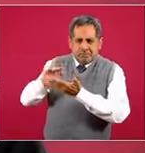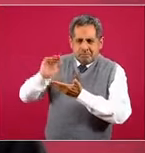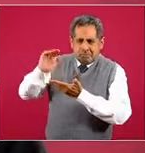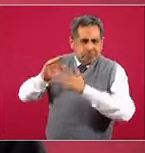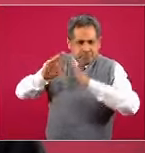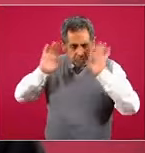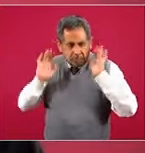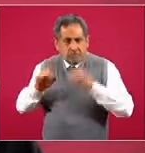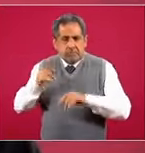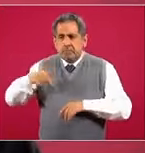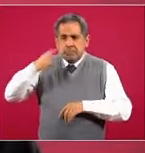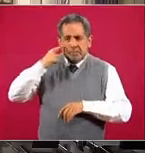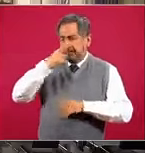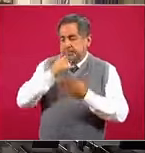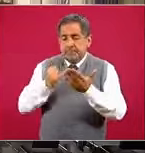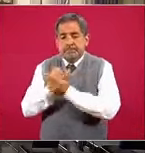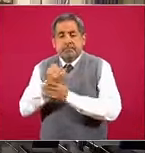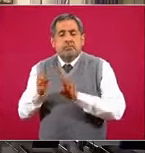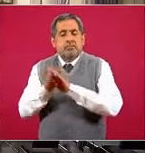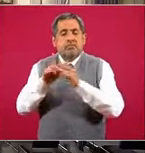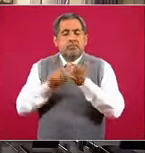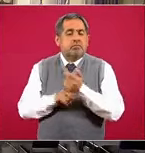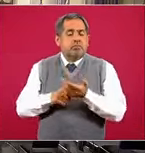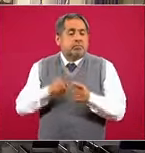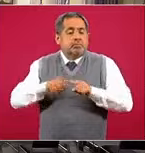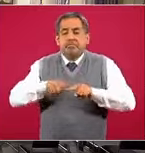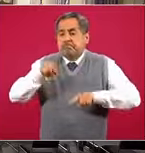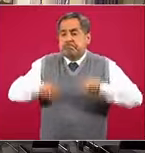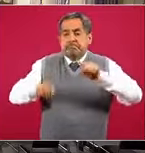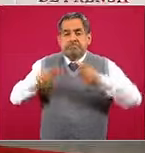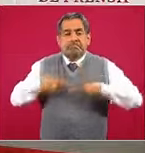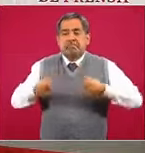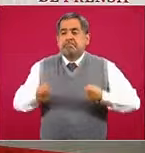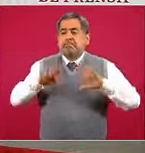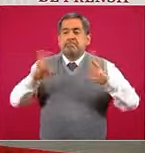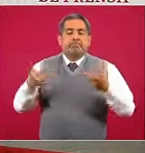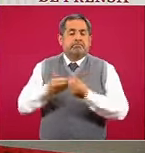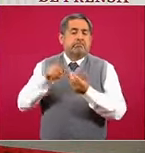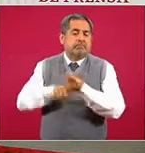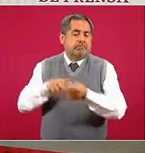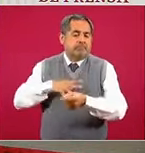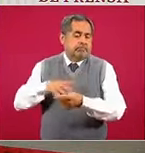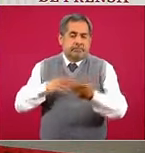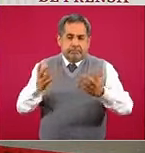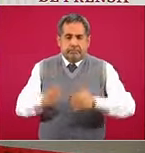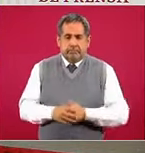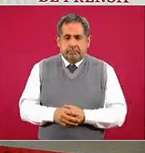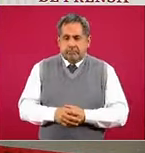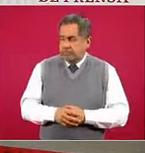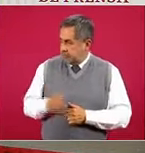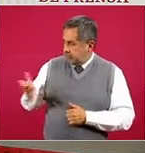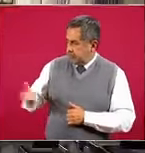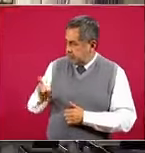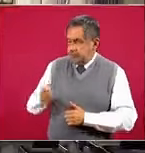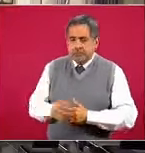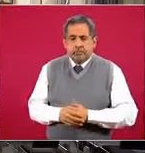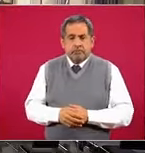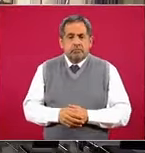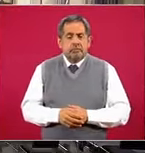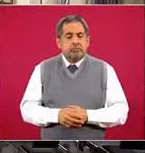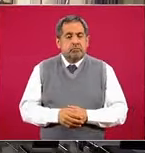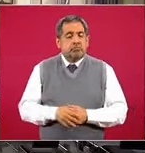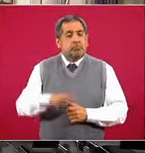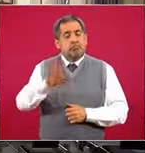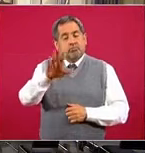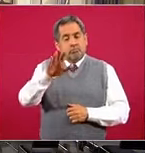más adecuadas, sobre todo al tipo de población que reside en cada una de ellas. No sé, estimado Ricardo, sí. Bueno,